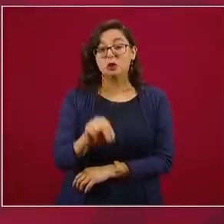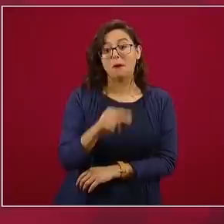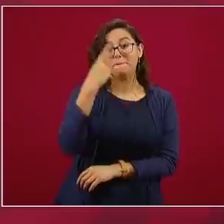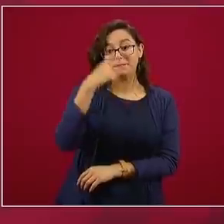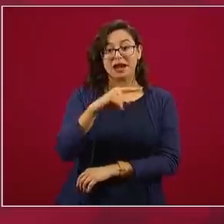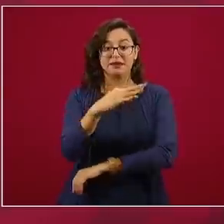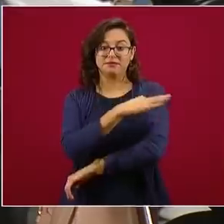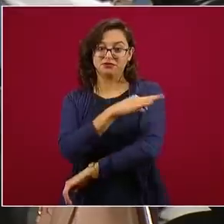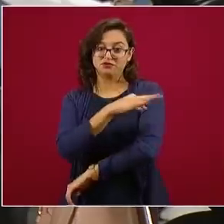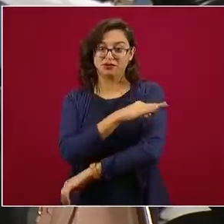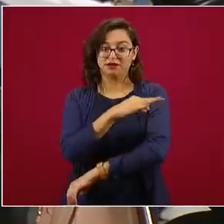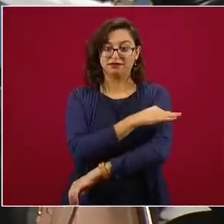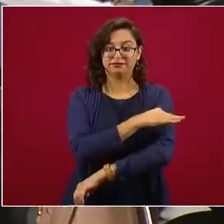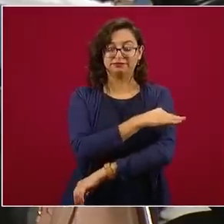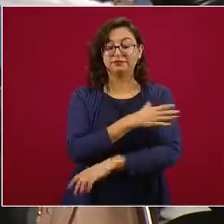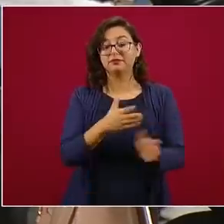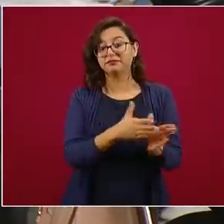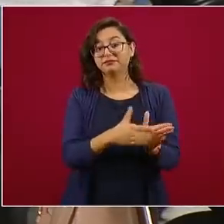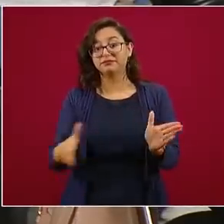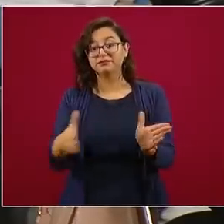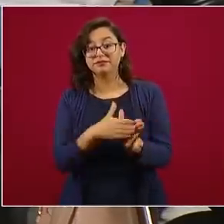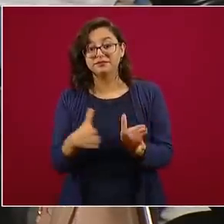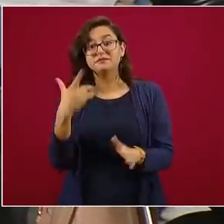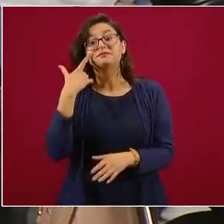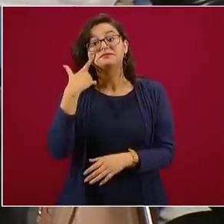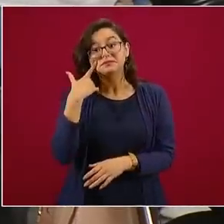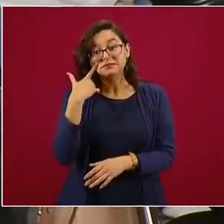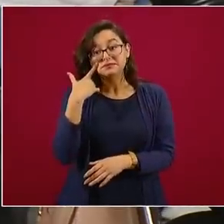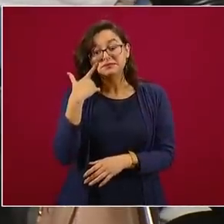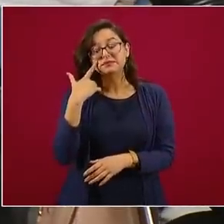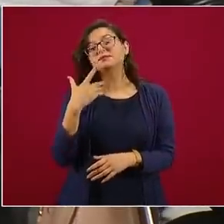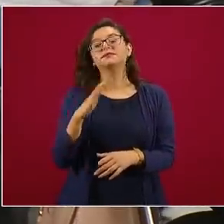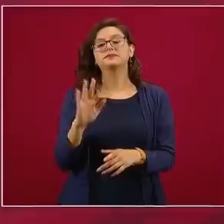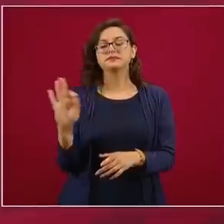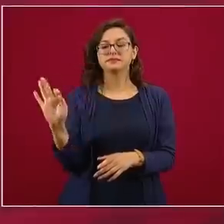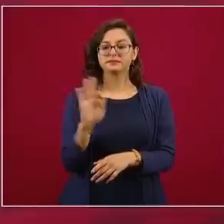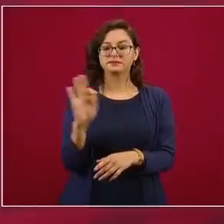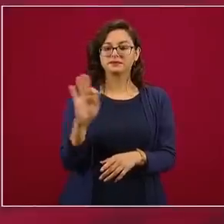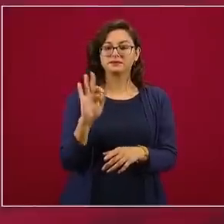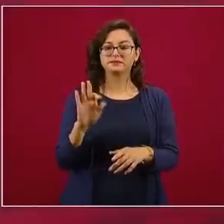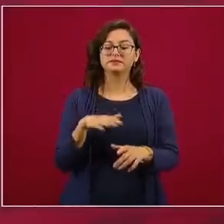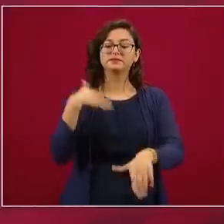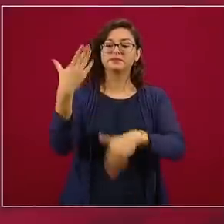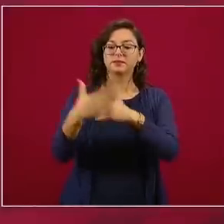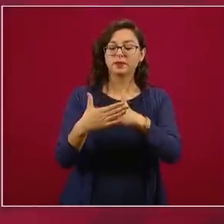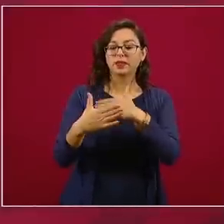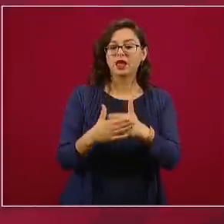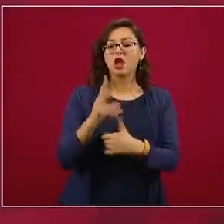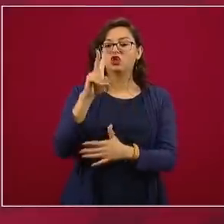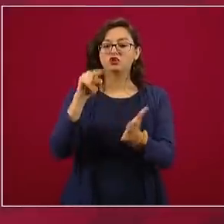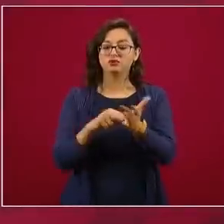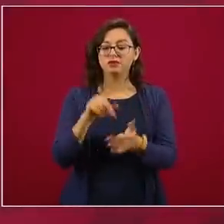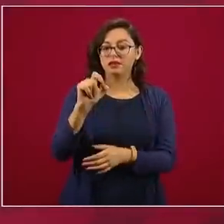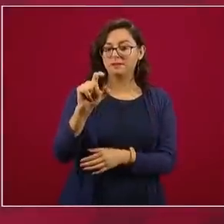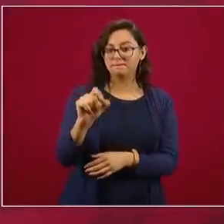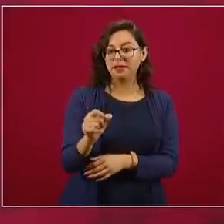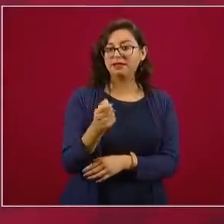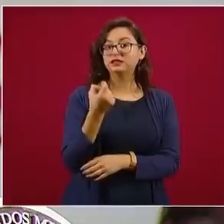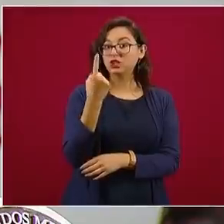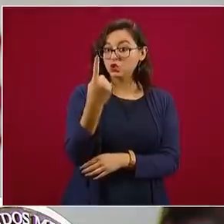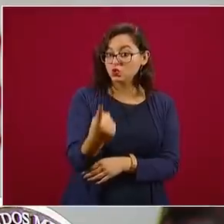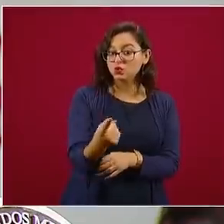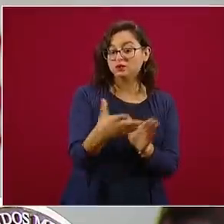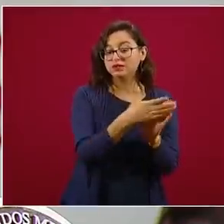esta vacuna en particular, y posiblemente durante el primer semestre de 2021 se podrá tener un escalamiento